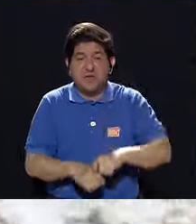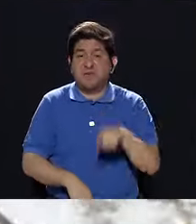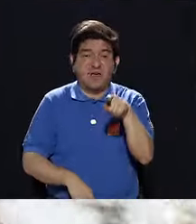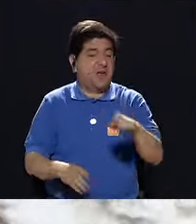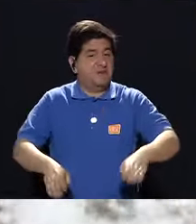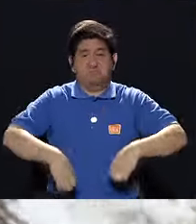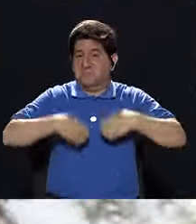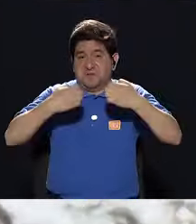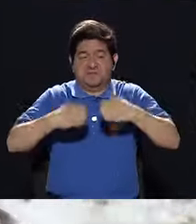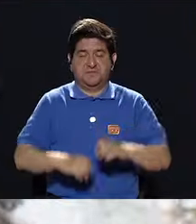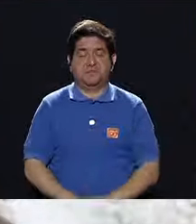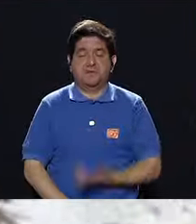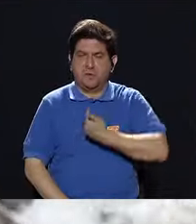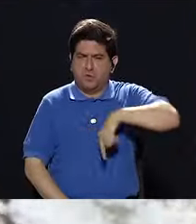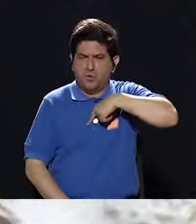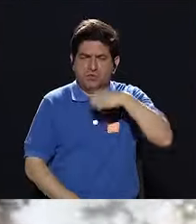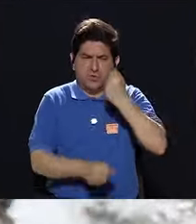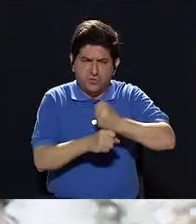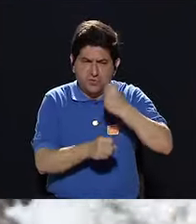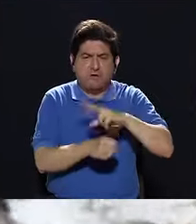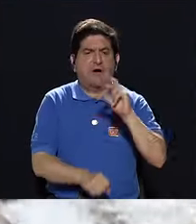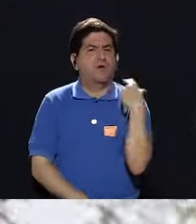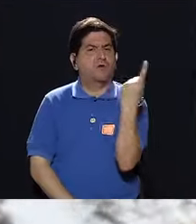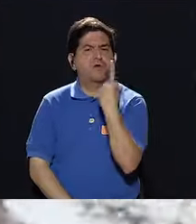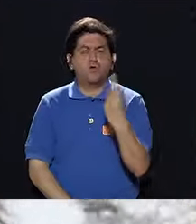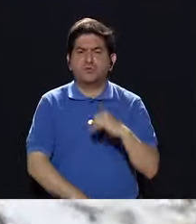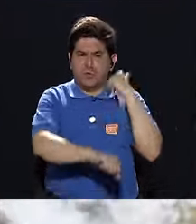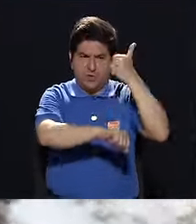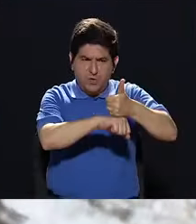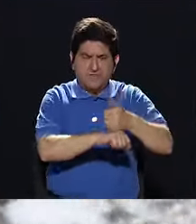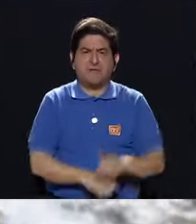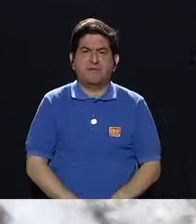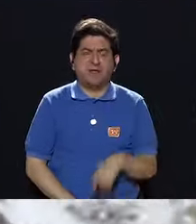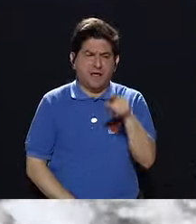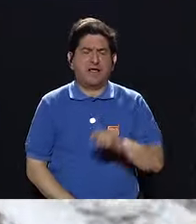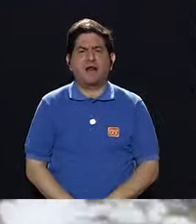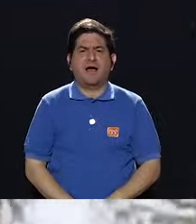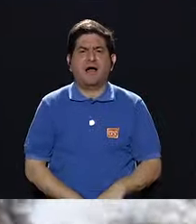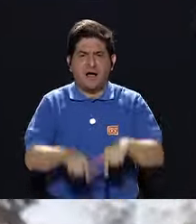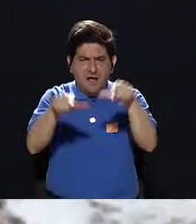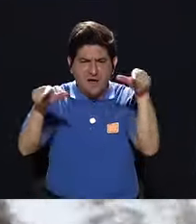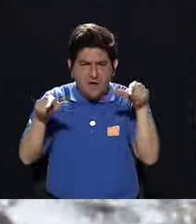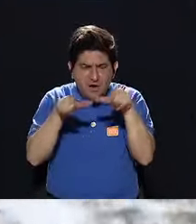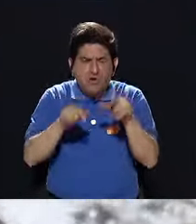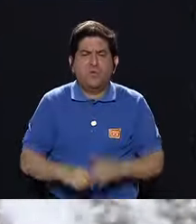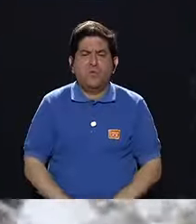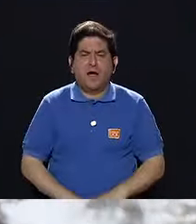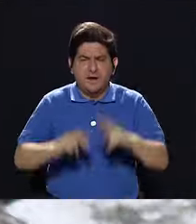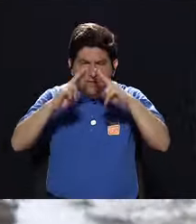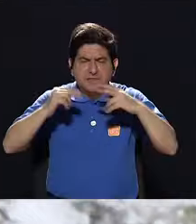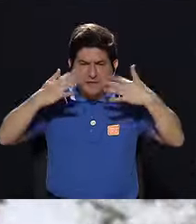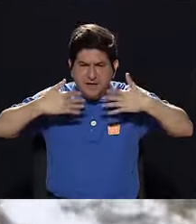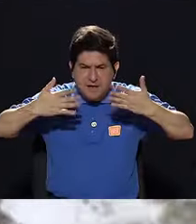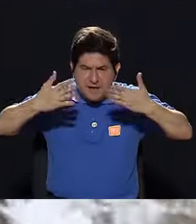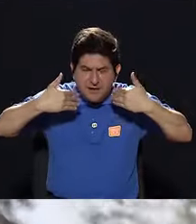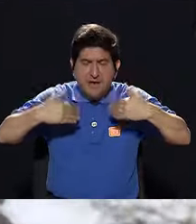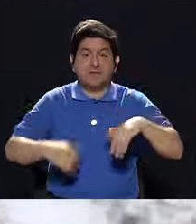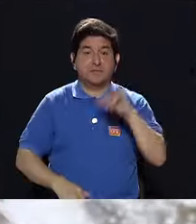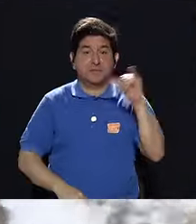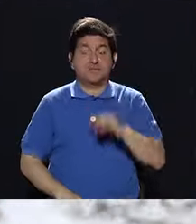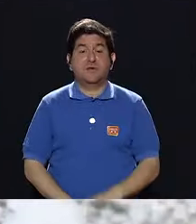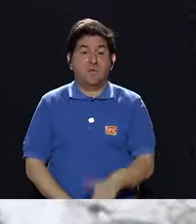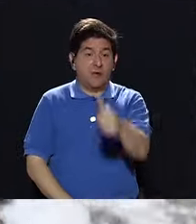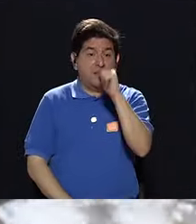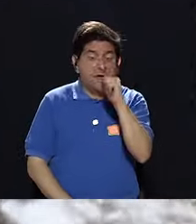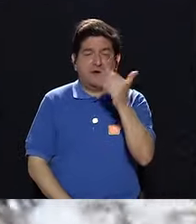Entonces nos hemos dado la tarea de no solo instalar estaciones meteorológicas, sino fluviográficas. Tenemos que saber con